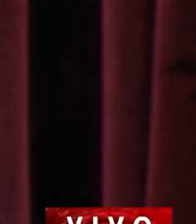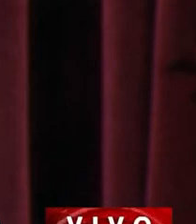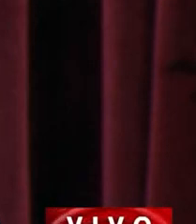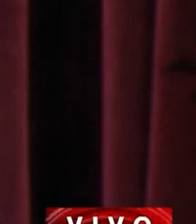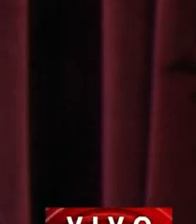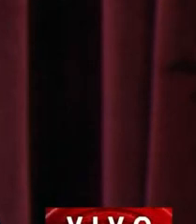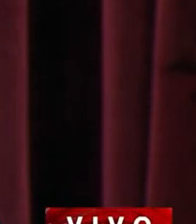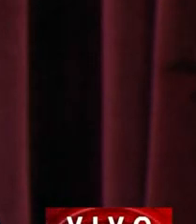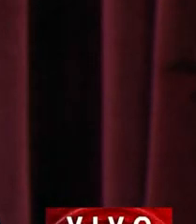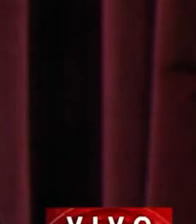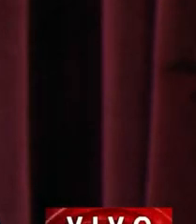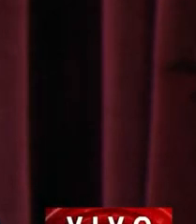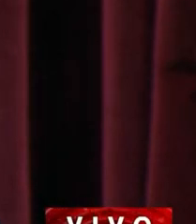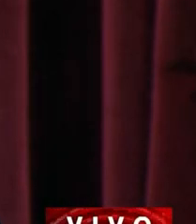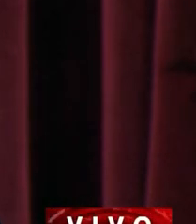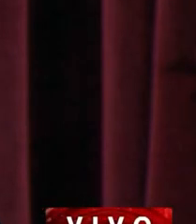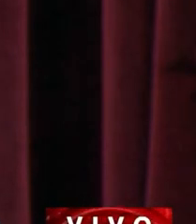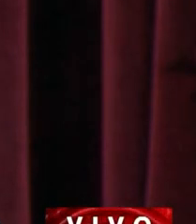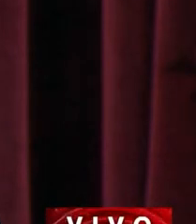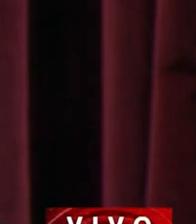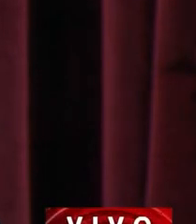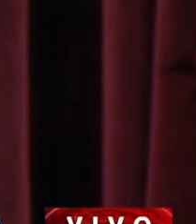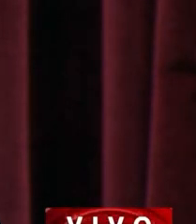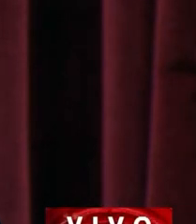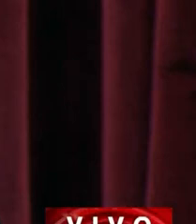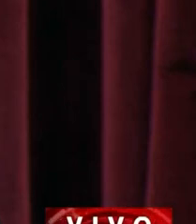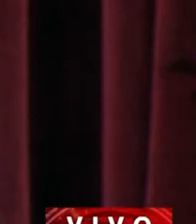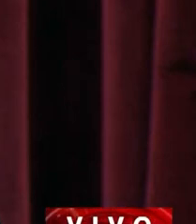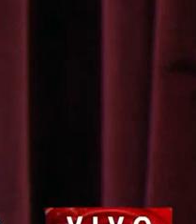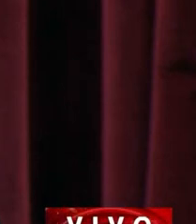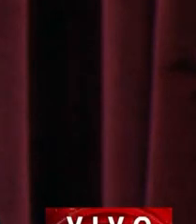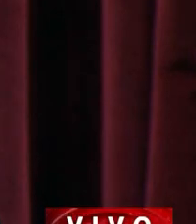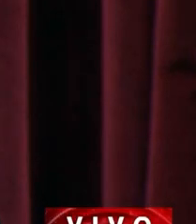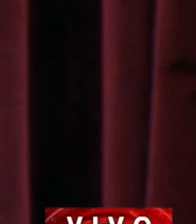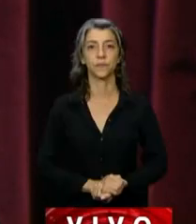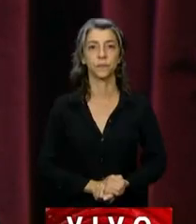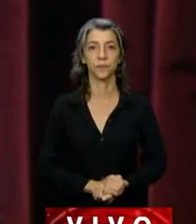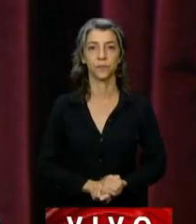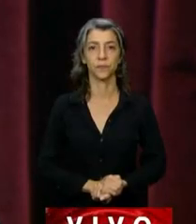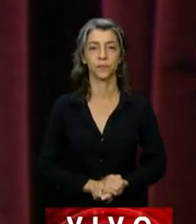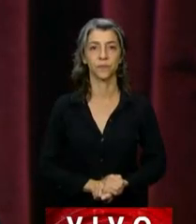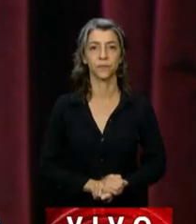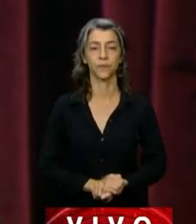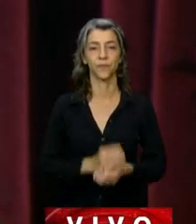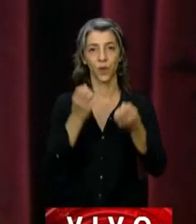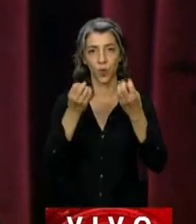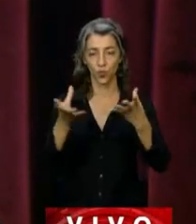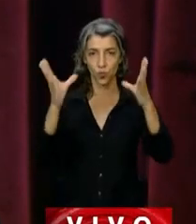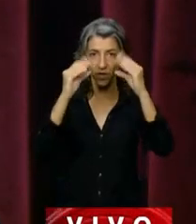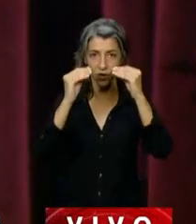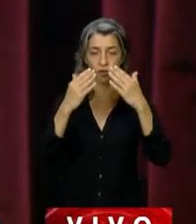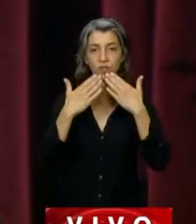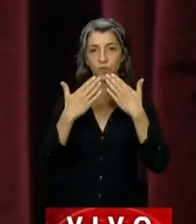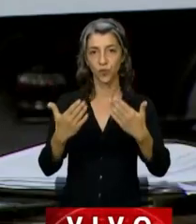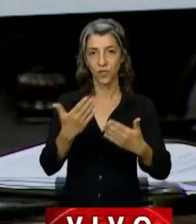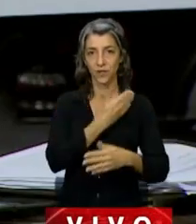Continúa en el uso de la palabra el diputado por la provincia de Río Negro, Agustín Domingo. Buenas noches, muchas gracias,